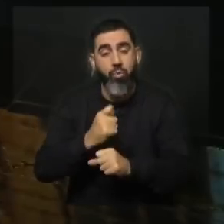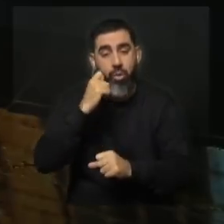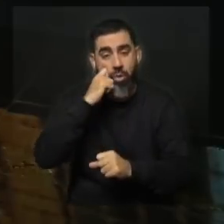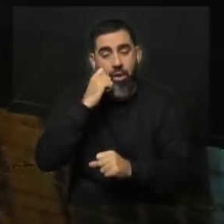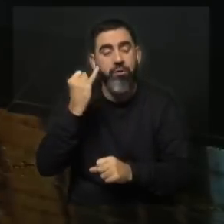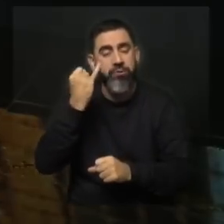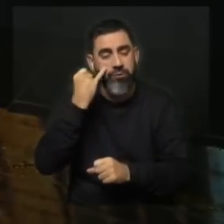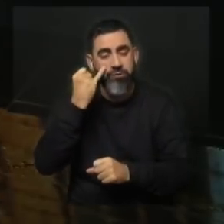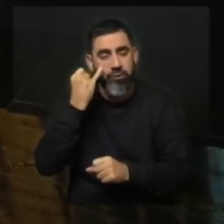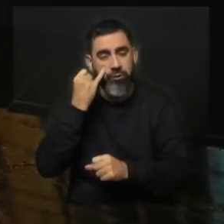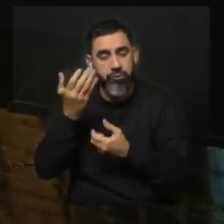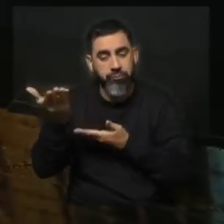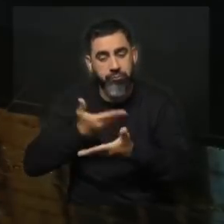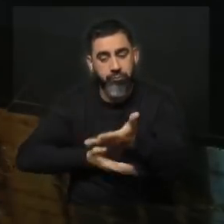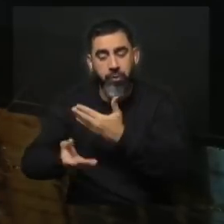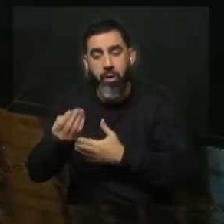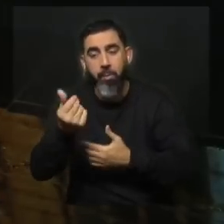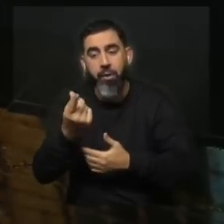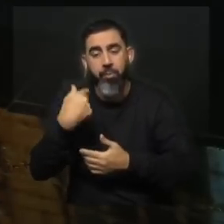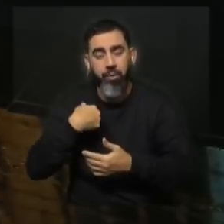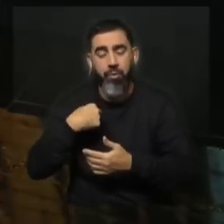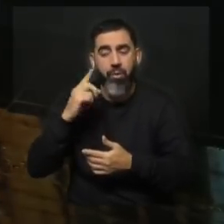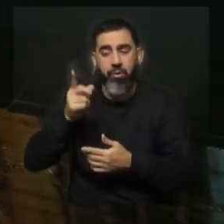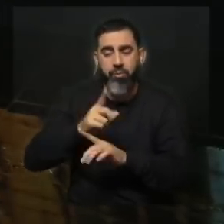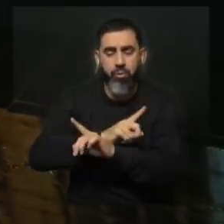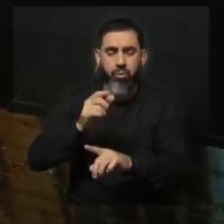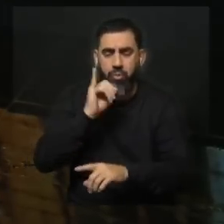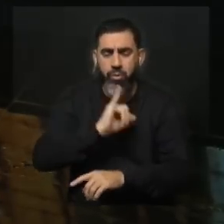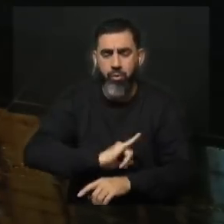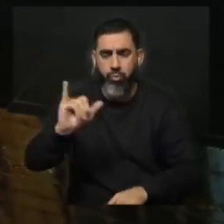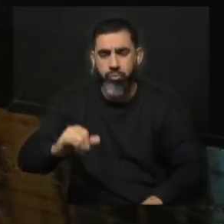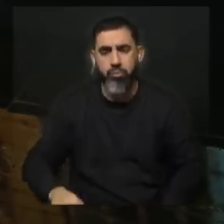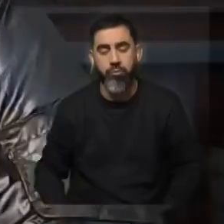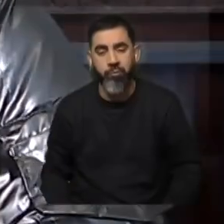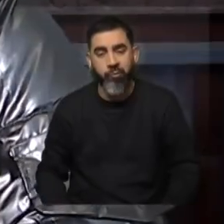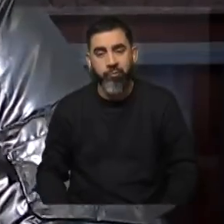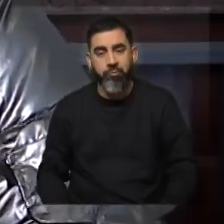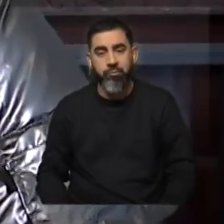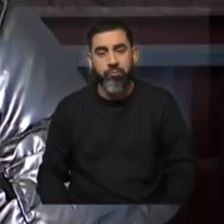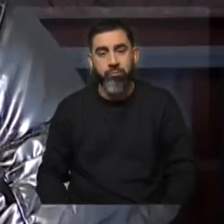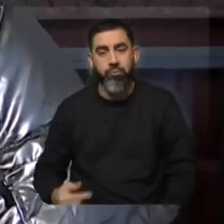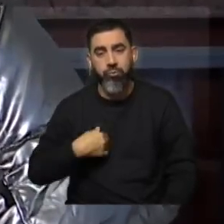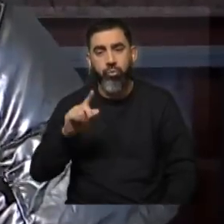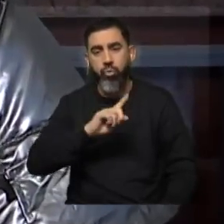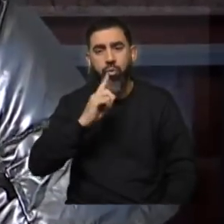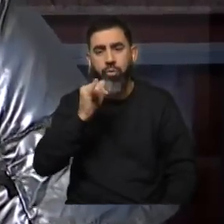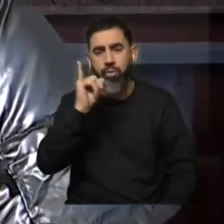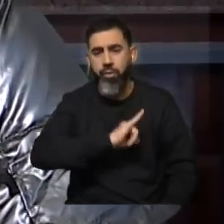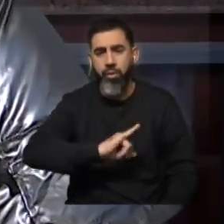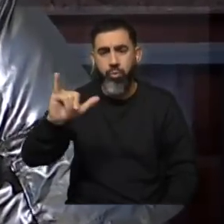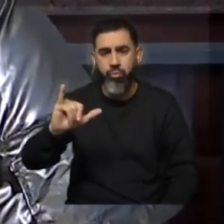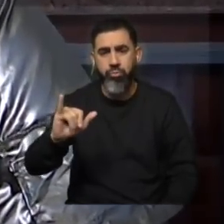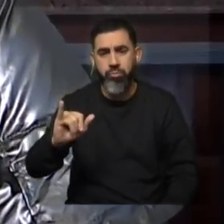tuvo relaciones sexuales a cambio de dinero pero decidió no denunciarlo yo no lo denuncié Porque sinceramente